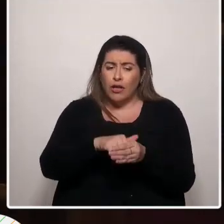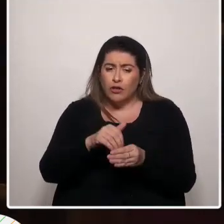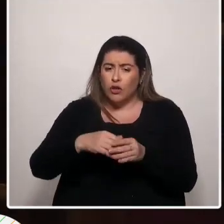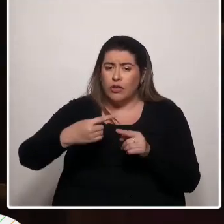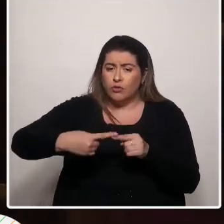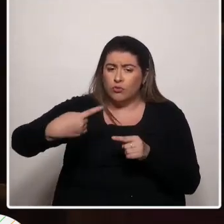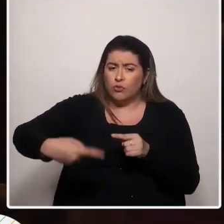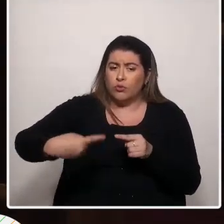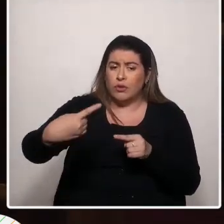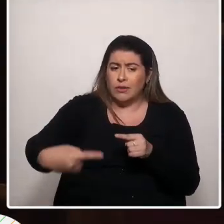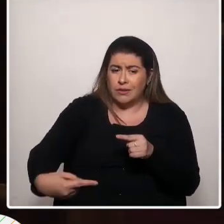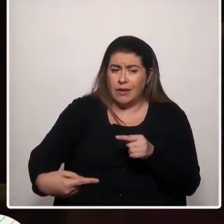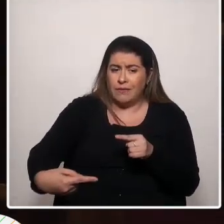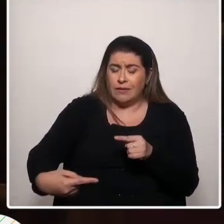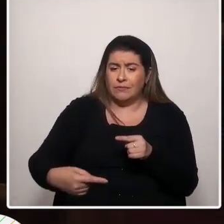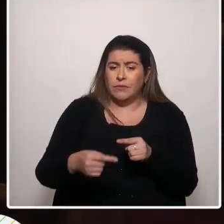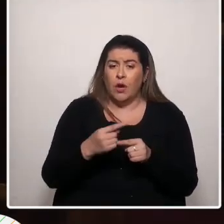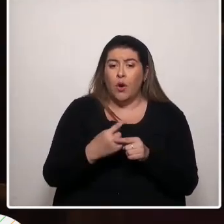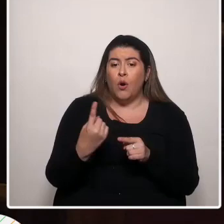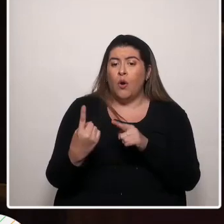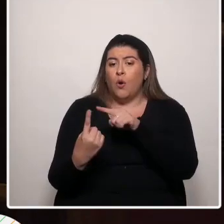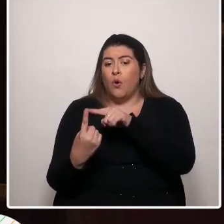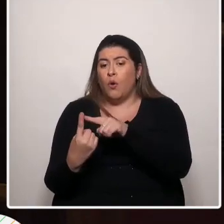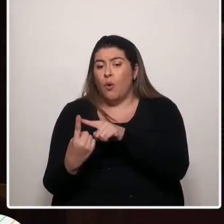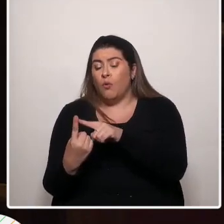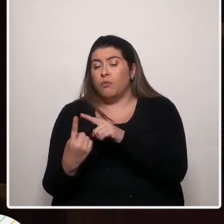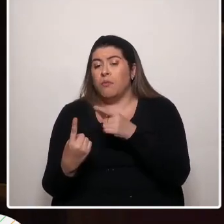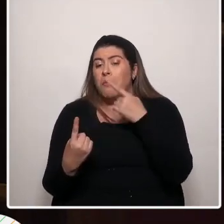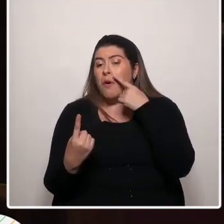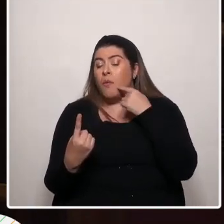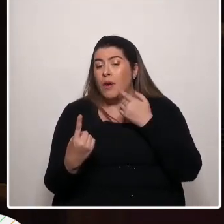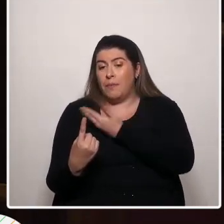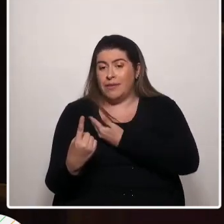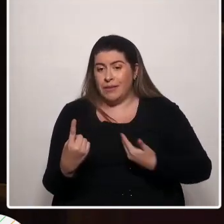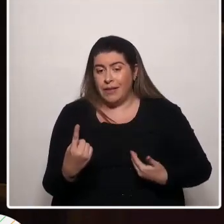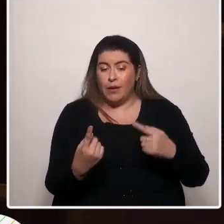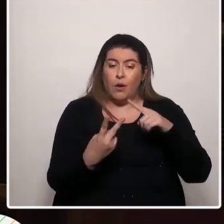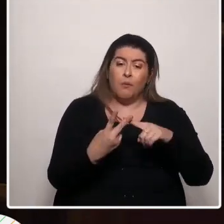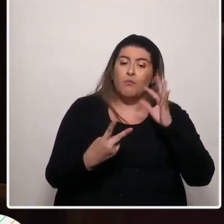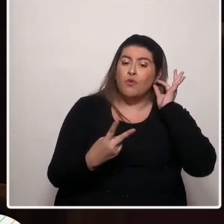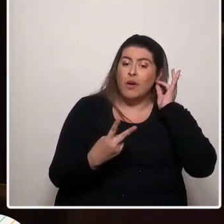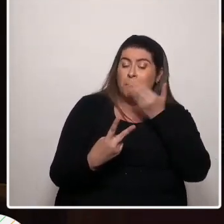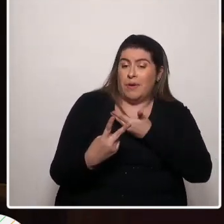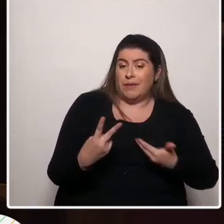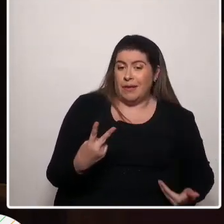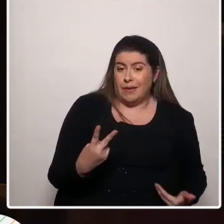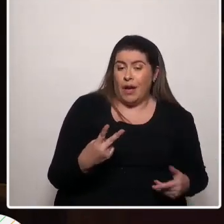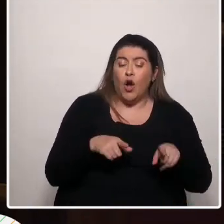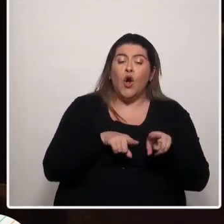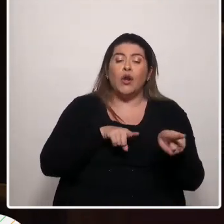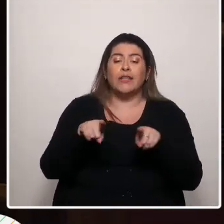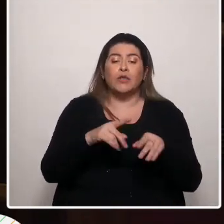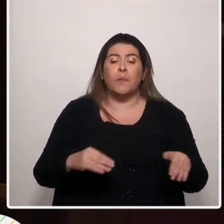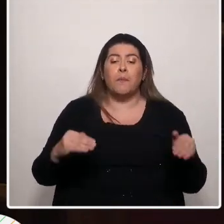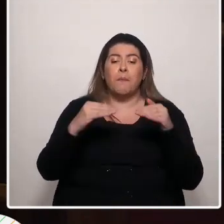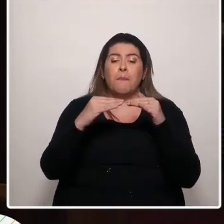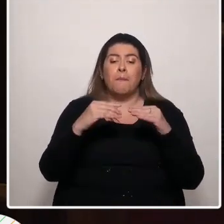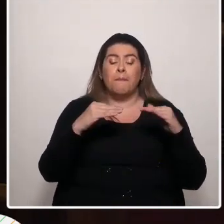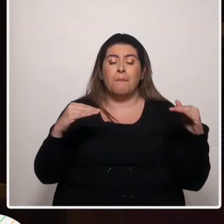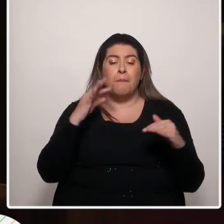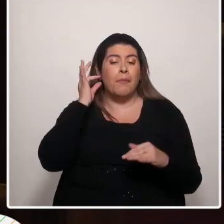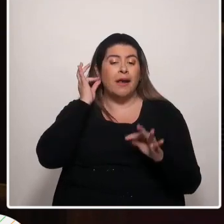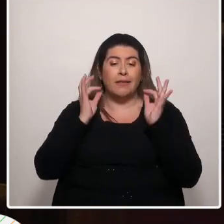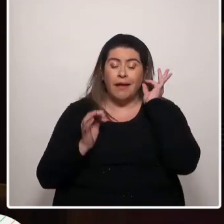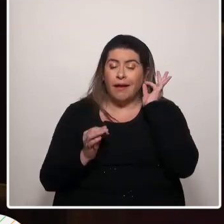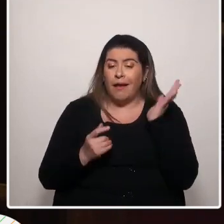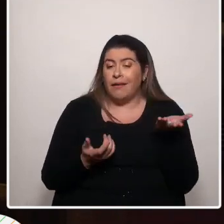dicho un presidente y una presidenta. Cuestión que no es así, y es bastante explícito en señalar coordinación paritaria, por lo que creo quizás